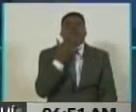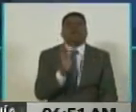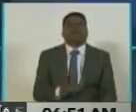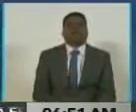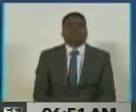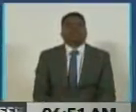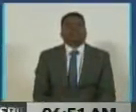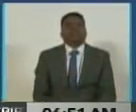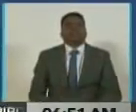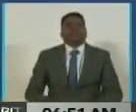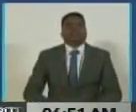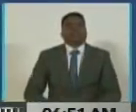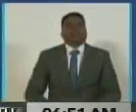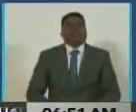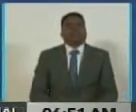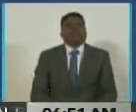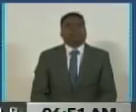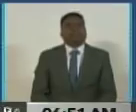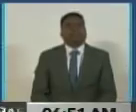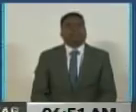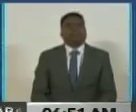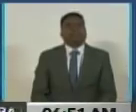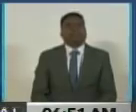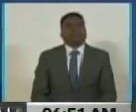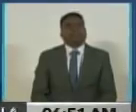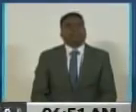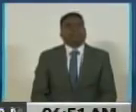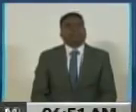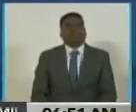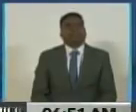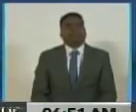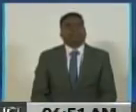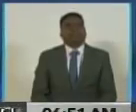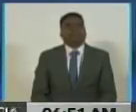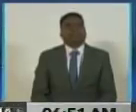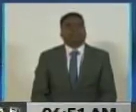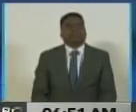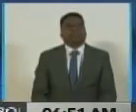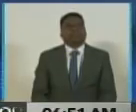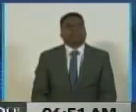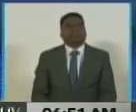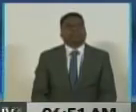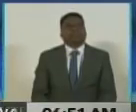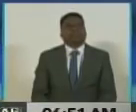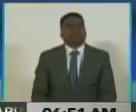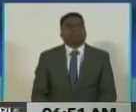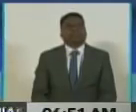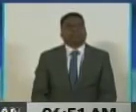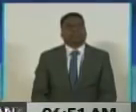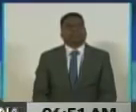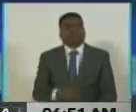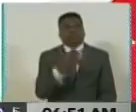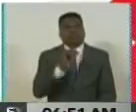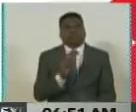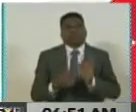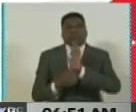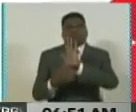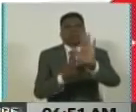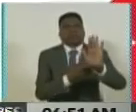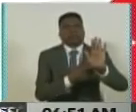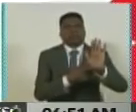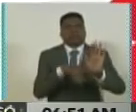está relacionado con Chugo Torrealba. Acá está una publicación hecha por el portal Los